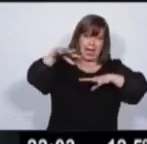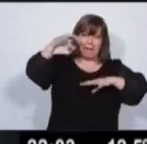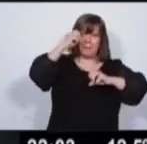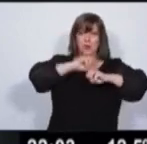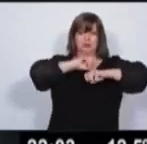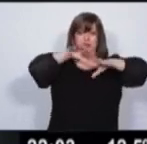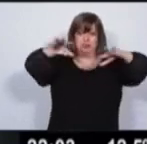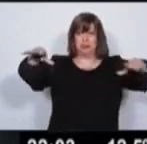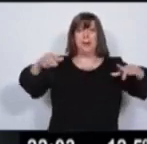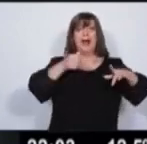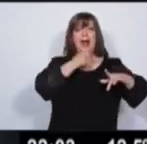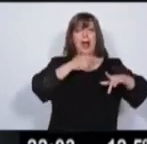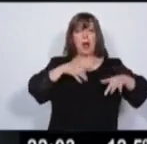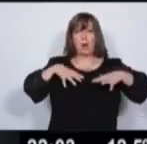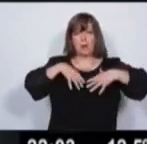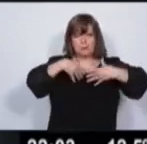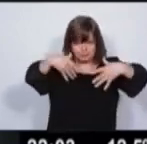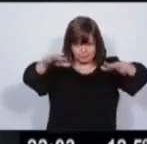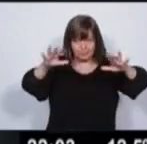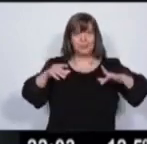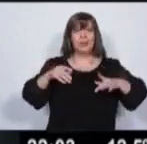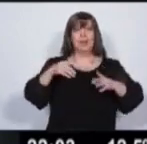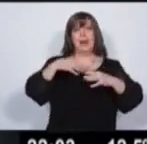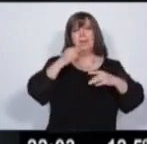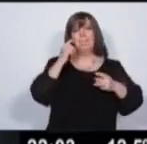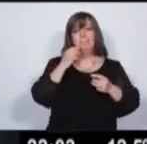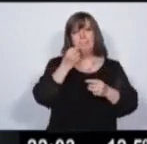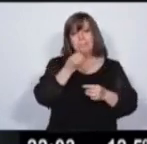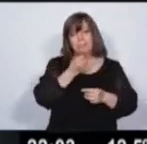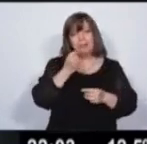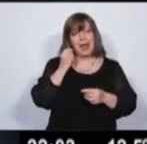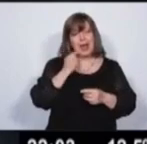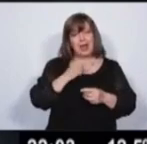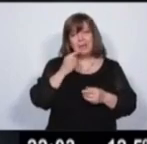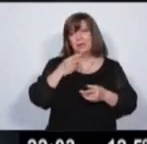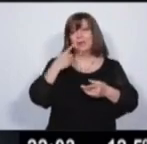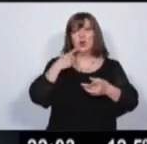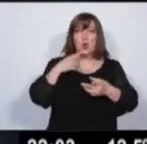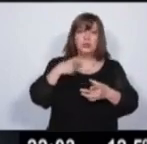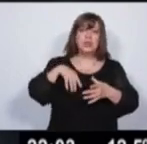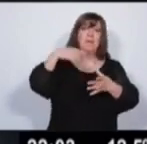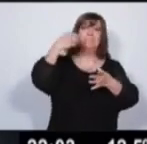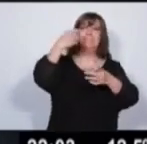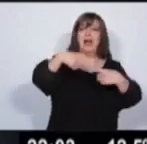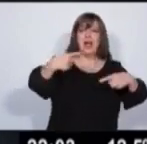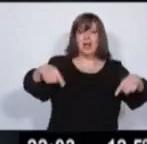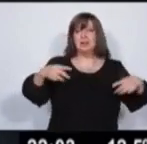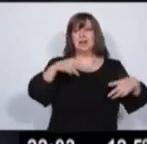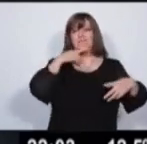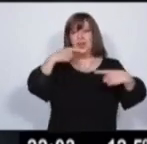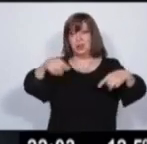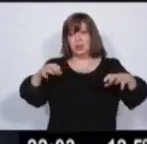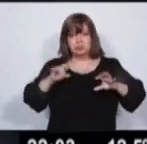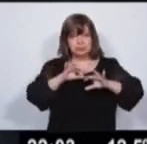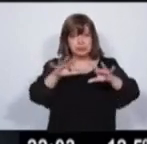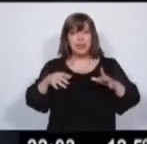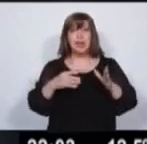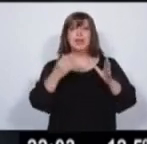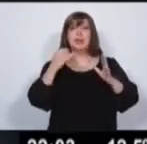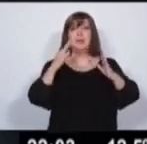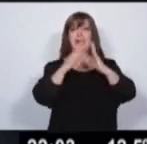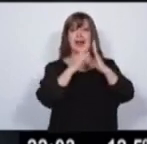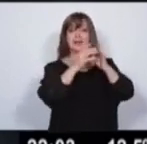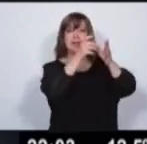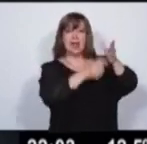financiar el riego intra finca para colocar medidores que cuiden el